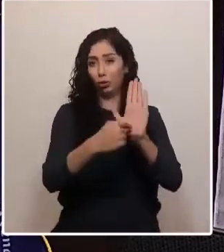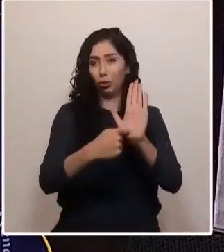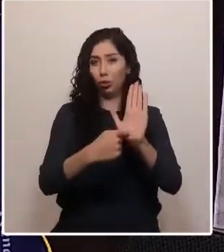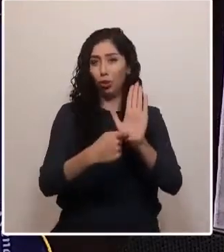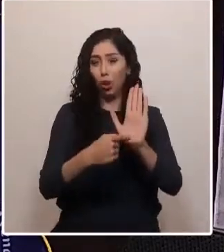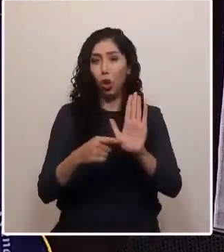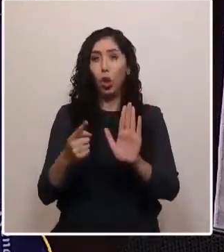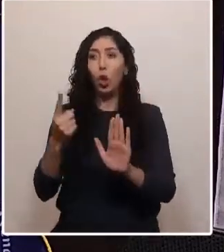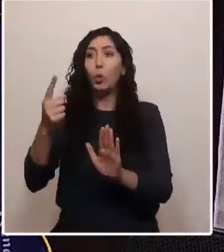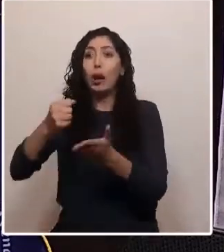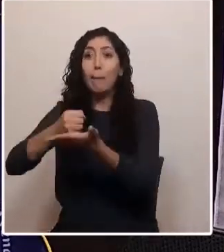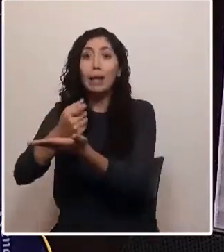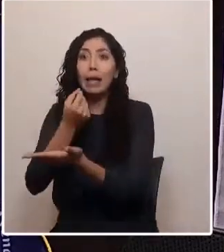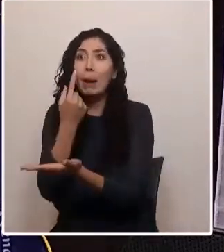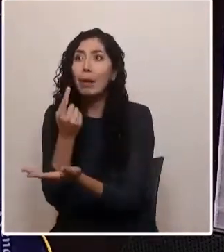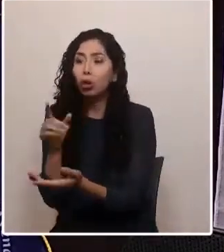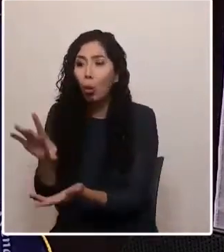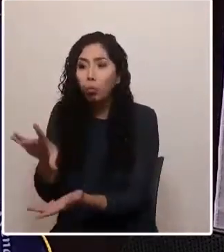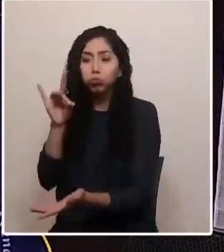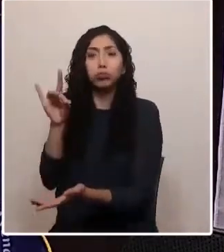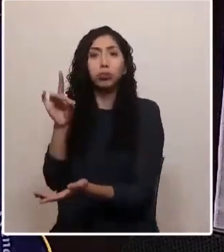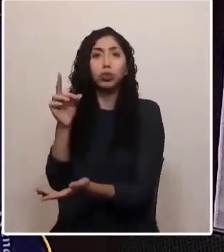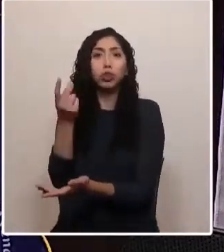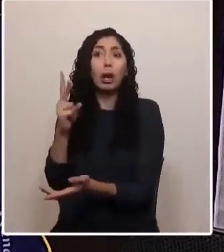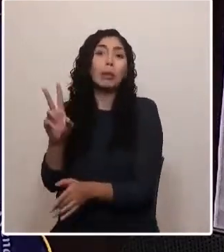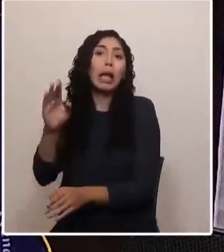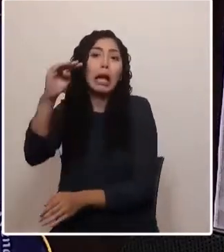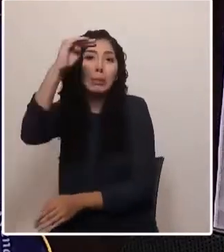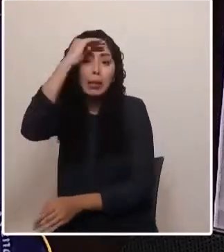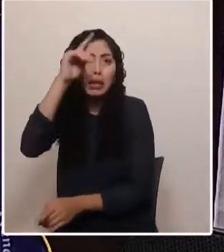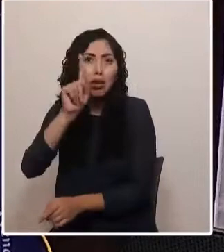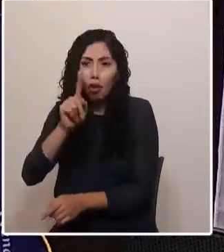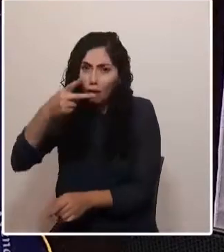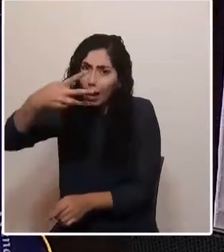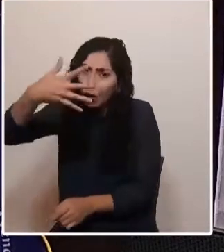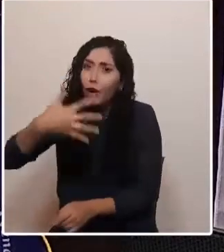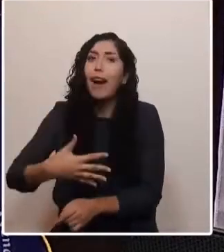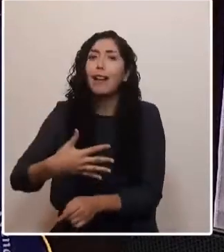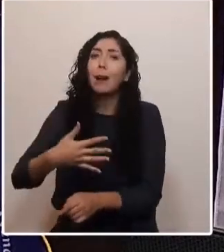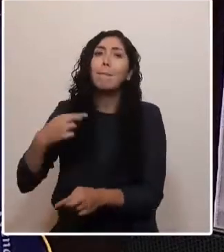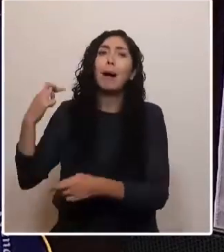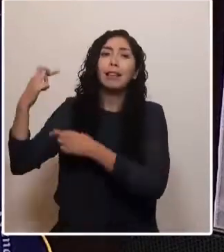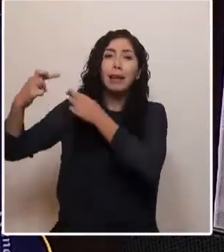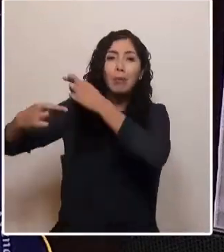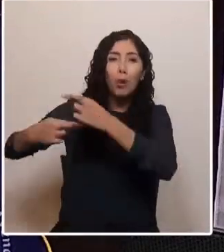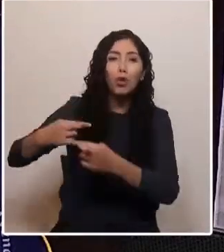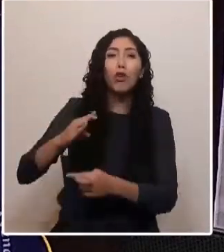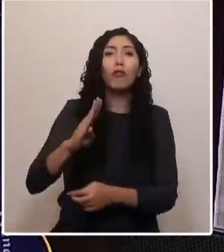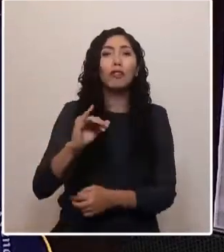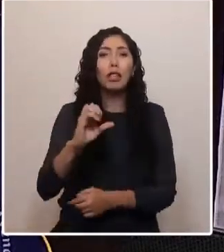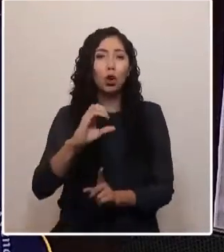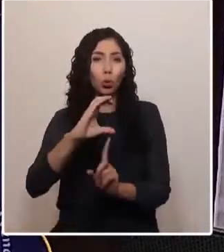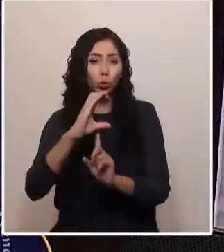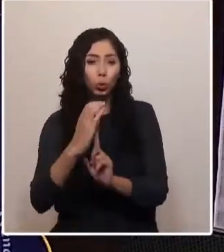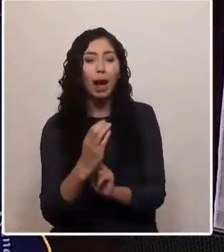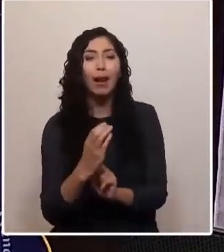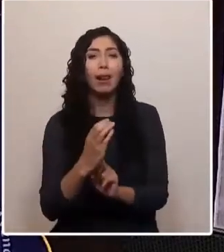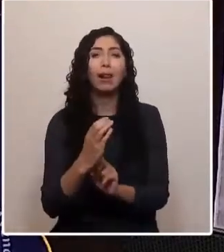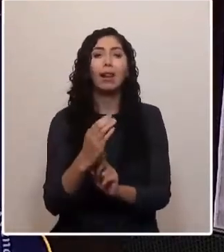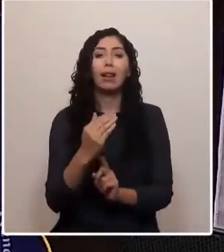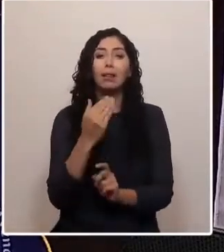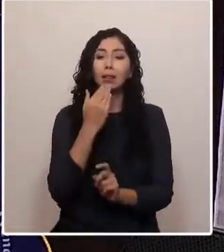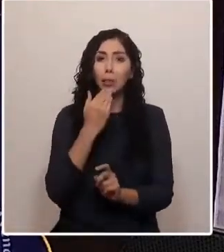una anécdota, sino que sea una lección para cuidar y valorar el patrimonio biocultural y que fomentemos la investigación inter y